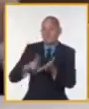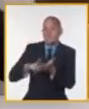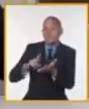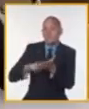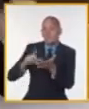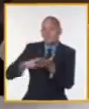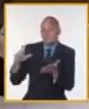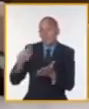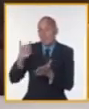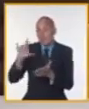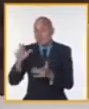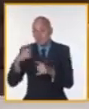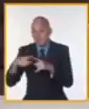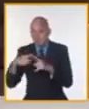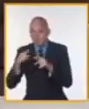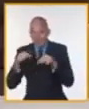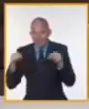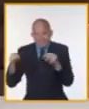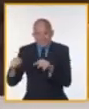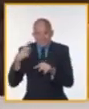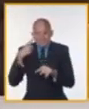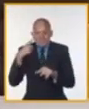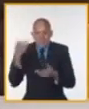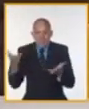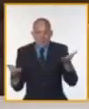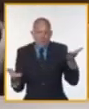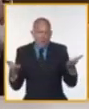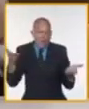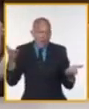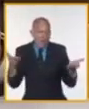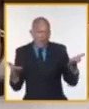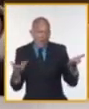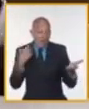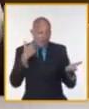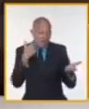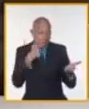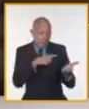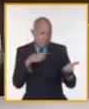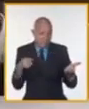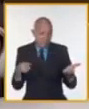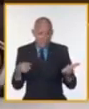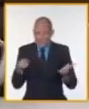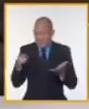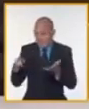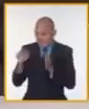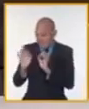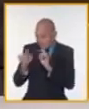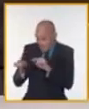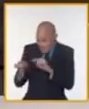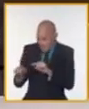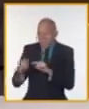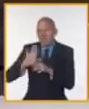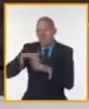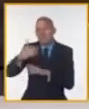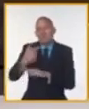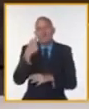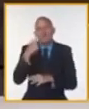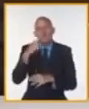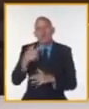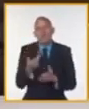donde todo esto también tiene un reflejo. Y lo vamos a ver después en el buró político y se traerá una información también aquí al